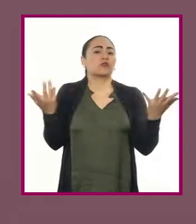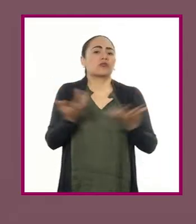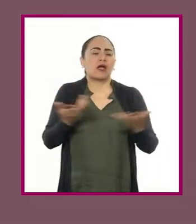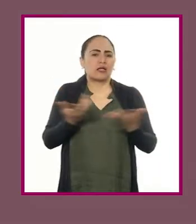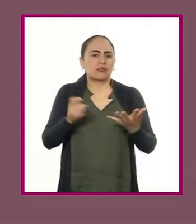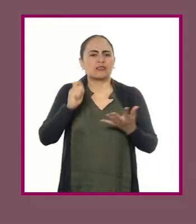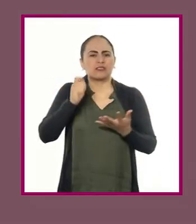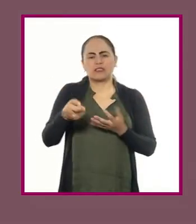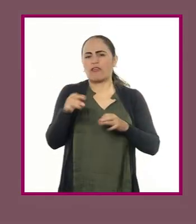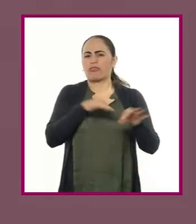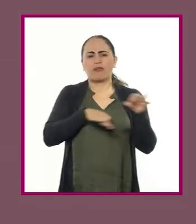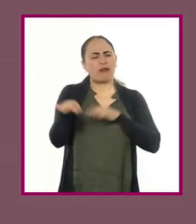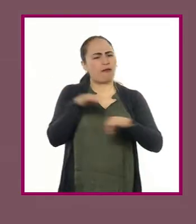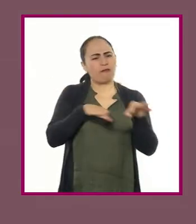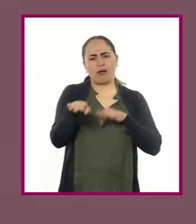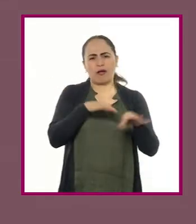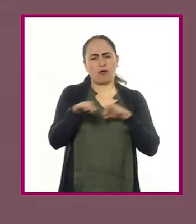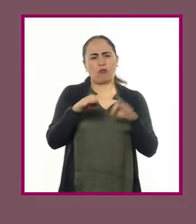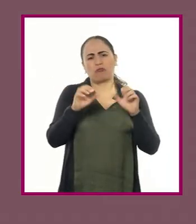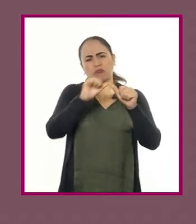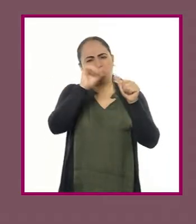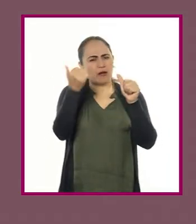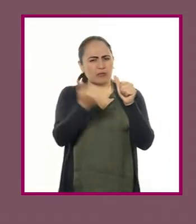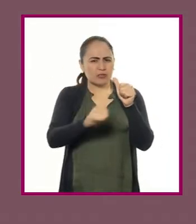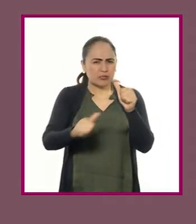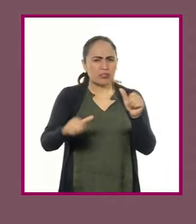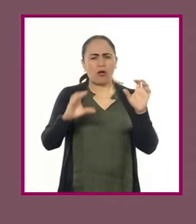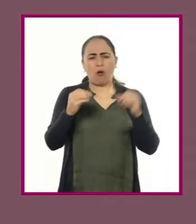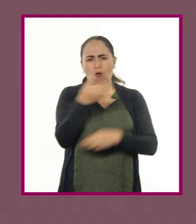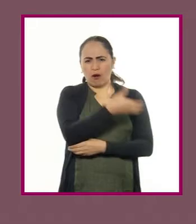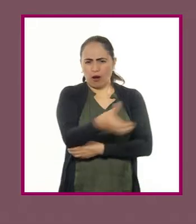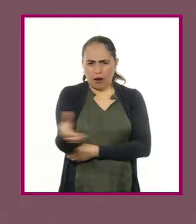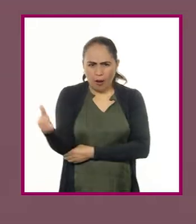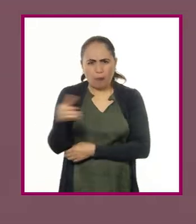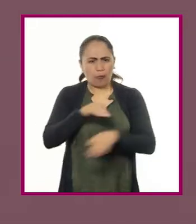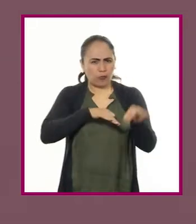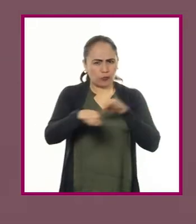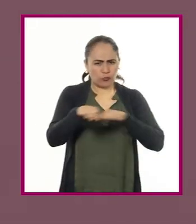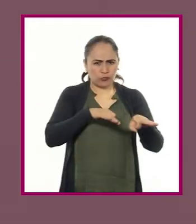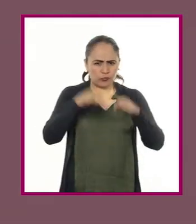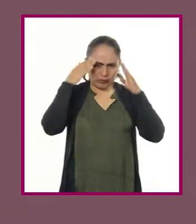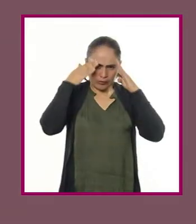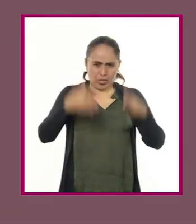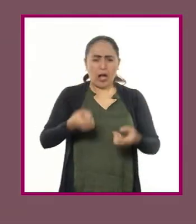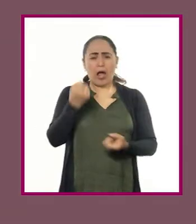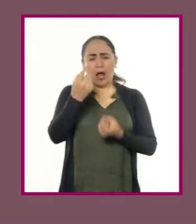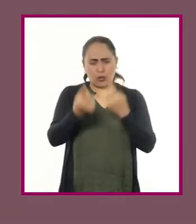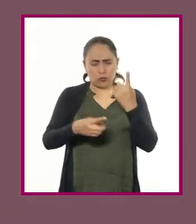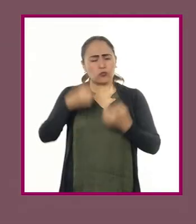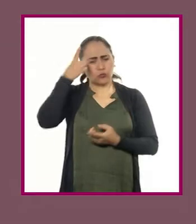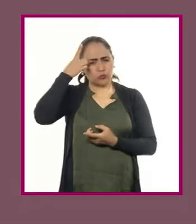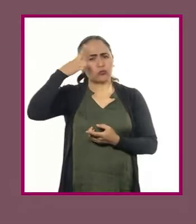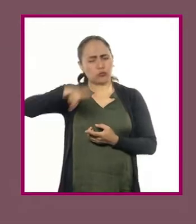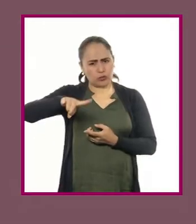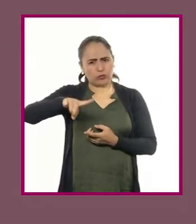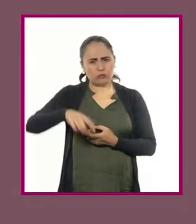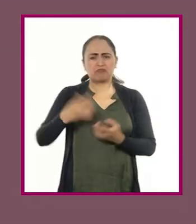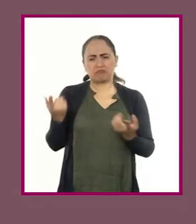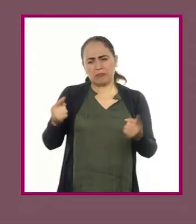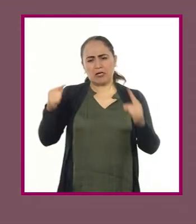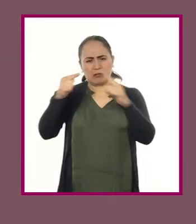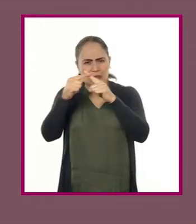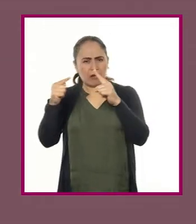algún oficio o laboraban como artesanos y campesinos. Algunos fueron pequeños propietarios y ocuparon cargos